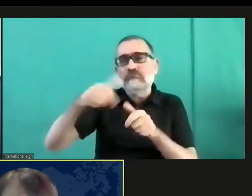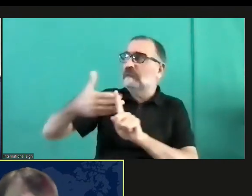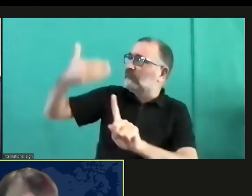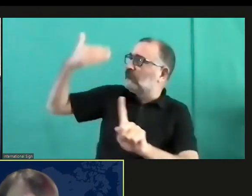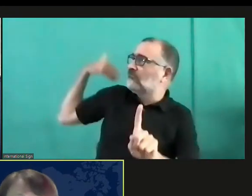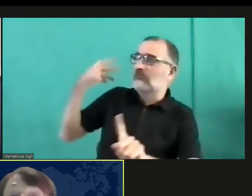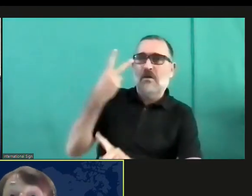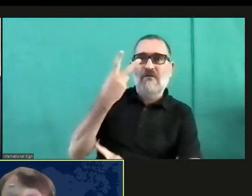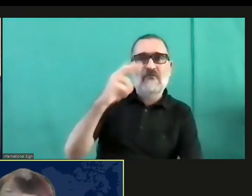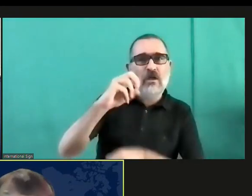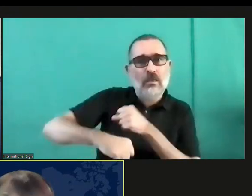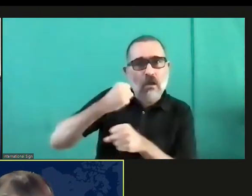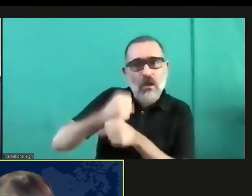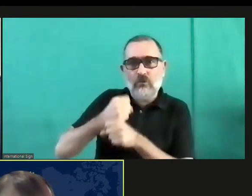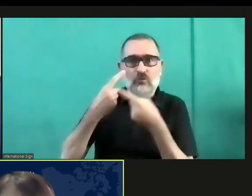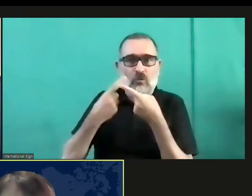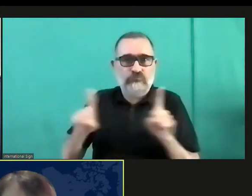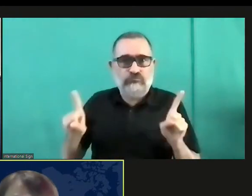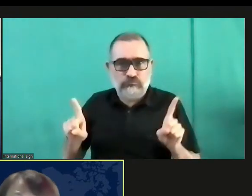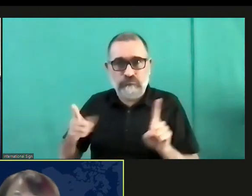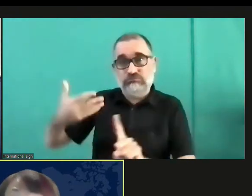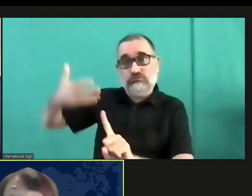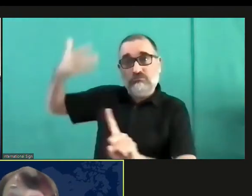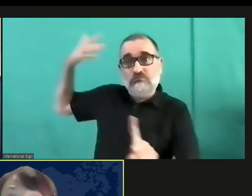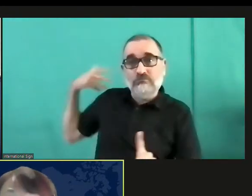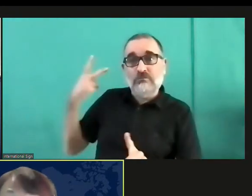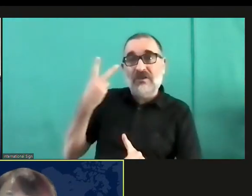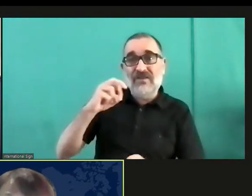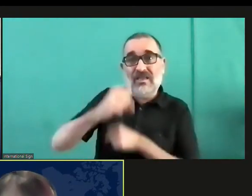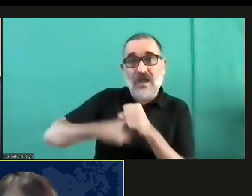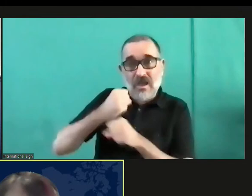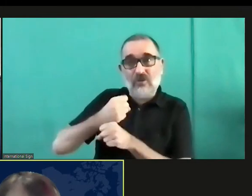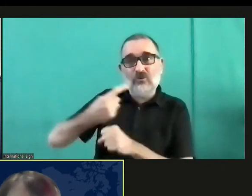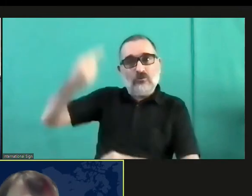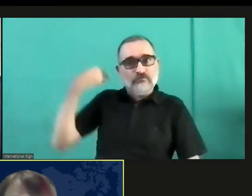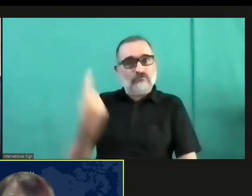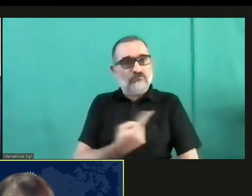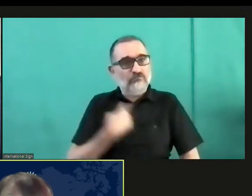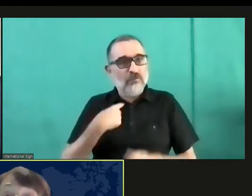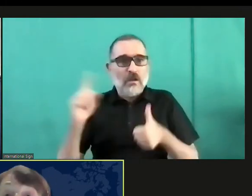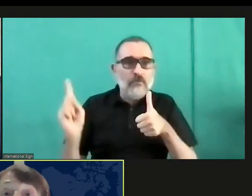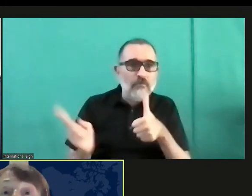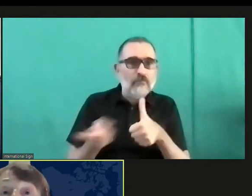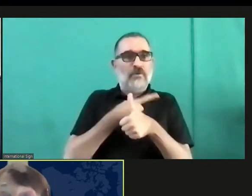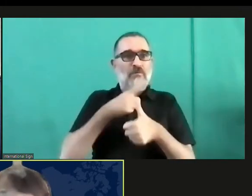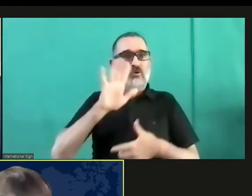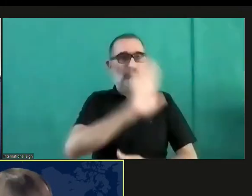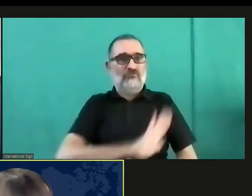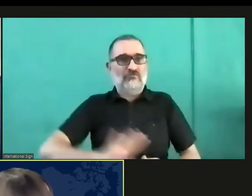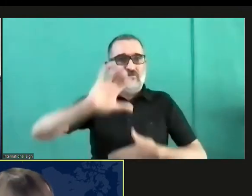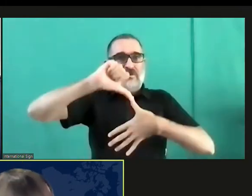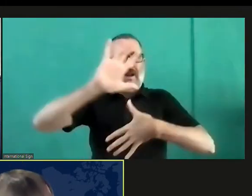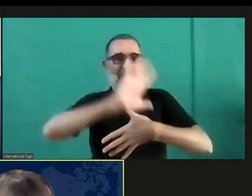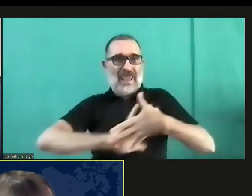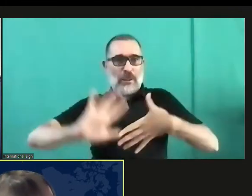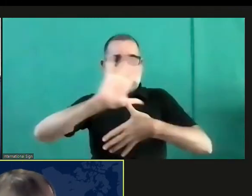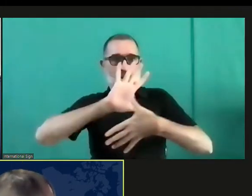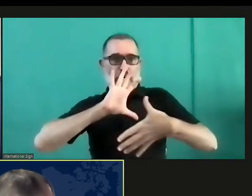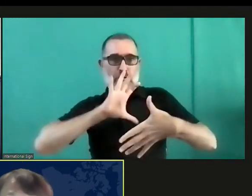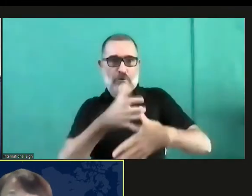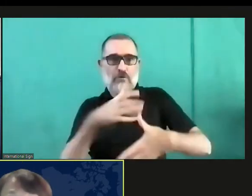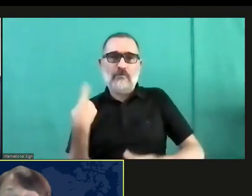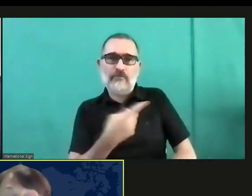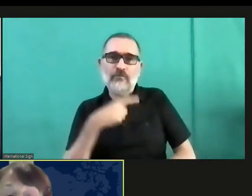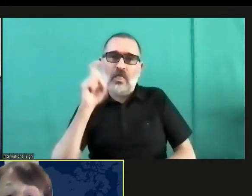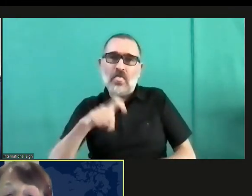brásil inicios en perú lópez antuñano en mexico y salvo los que en argentina